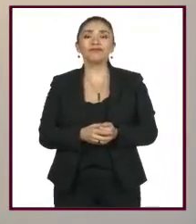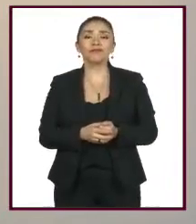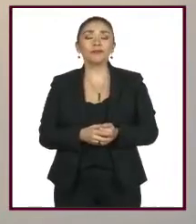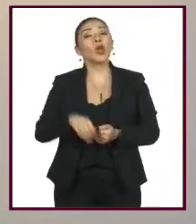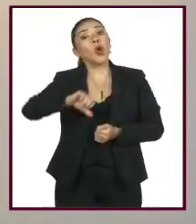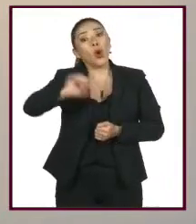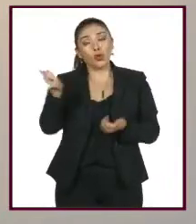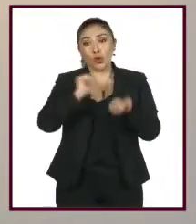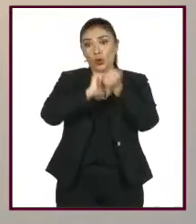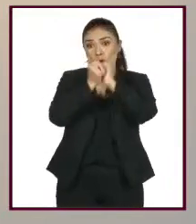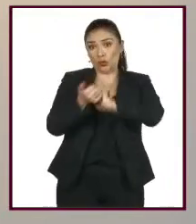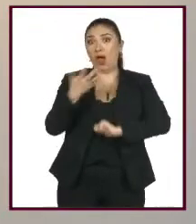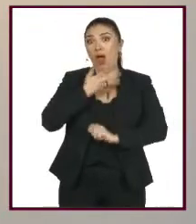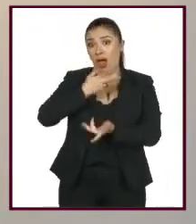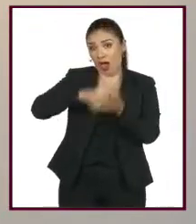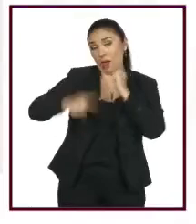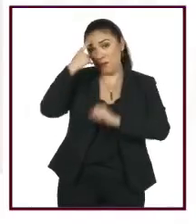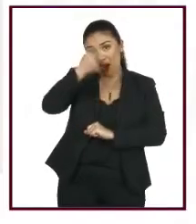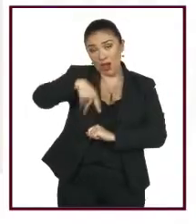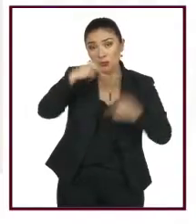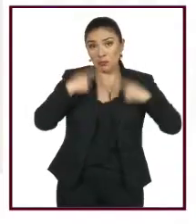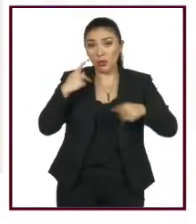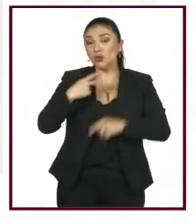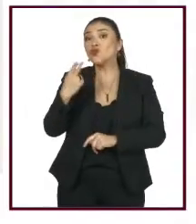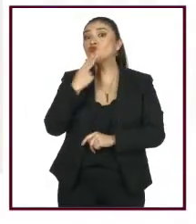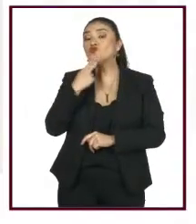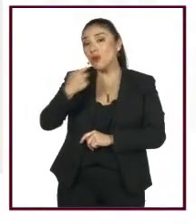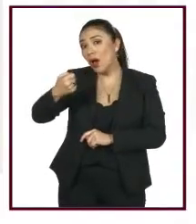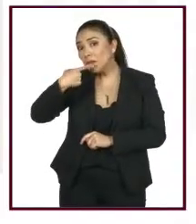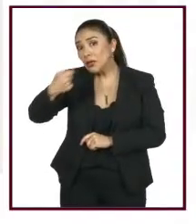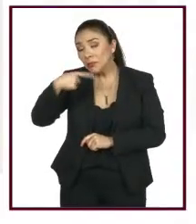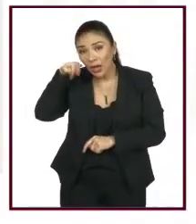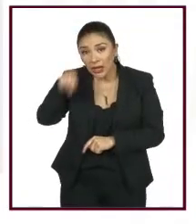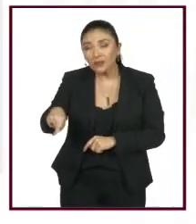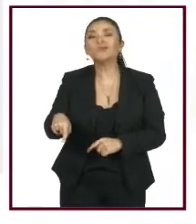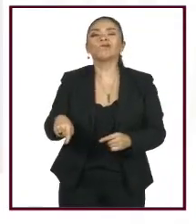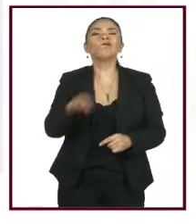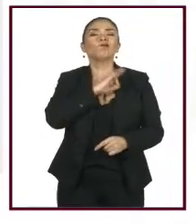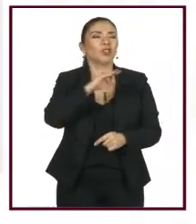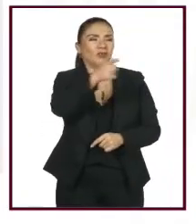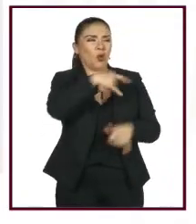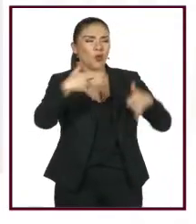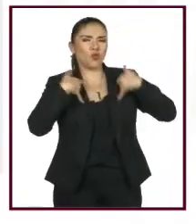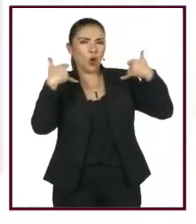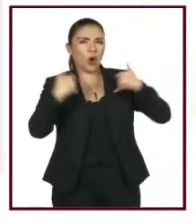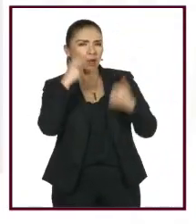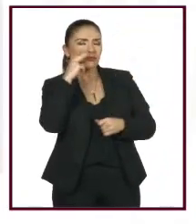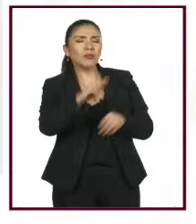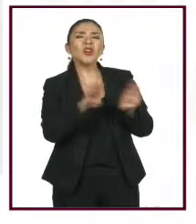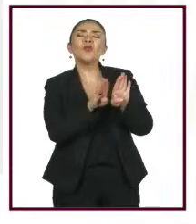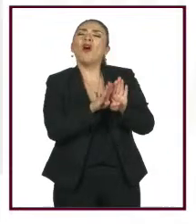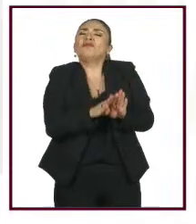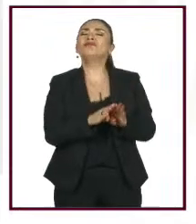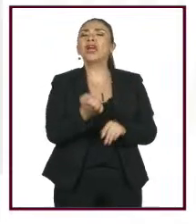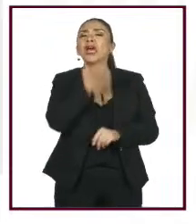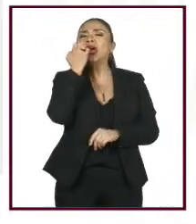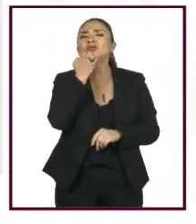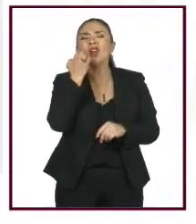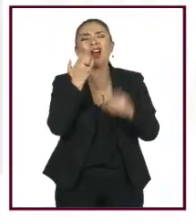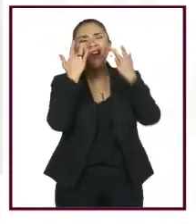otras consecuencias del consumo, podemos ver que, bueno, en las y los adolescentes, pues la deserción y el fracaso